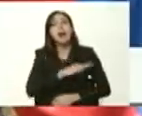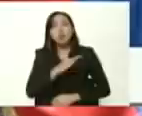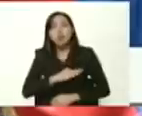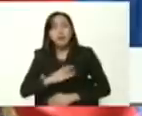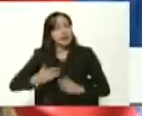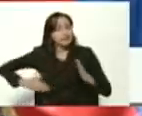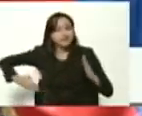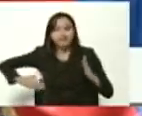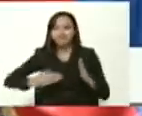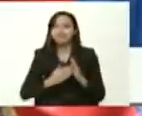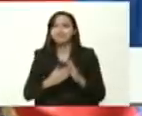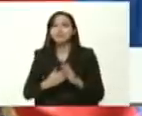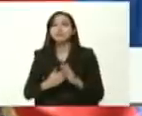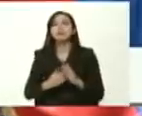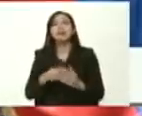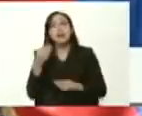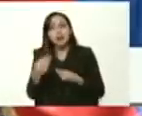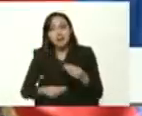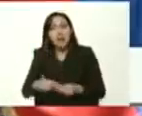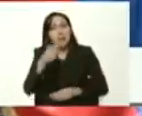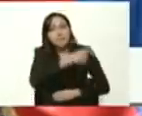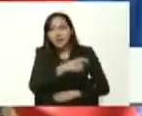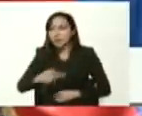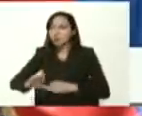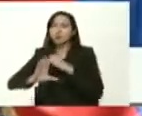víctima de este tipo de criminales.